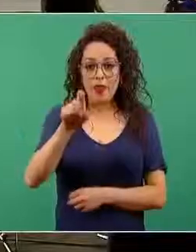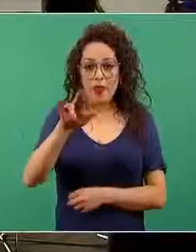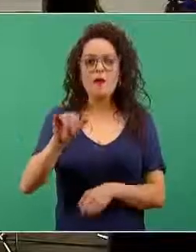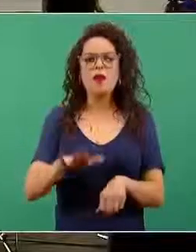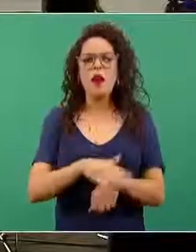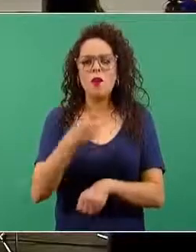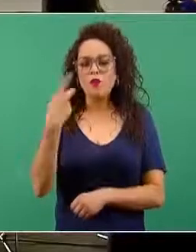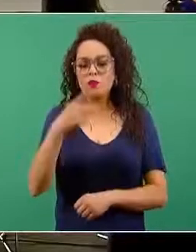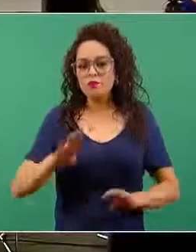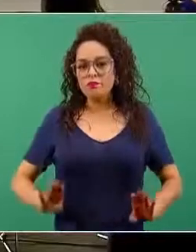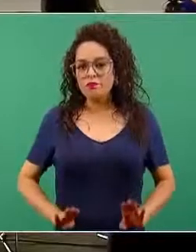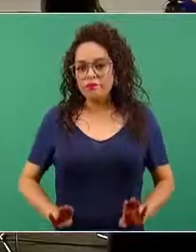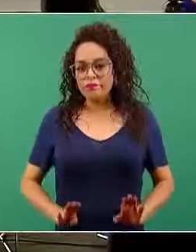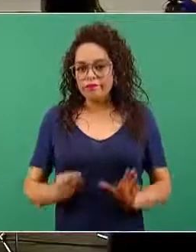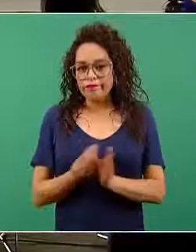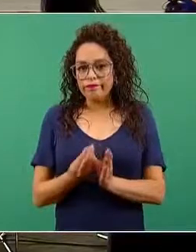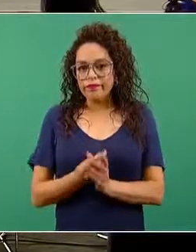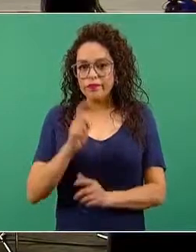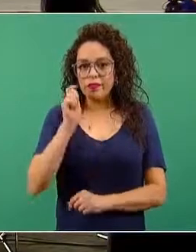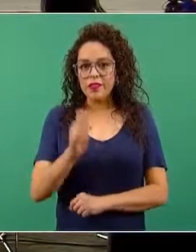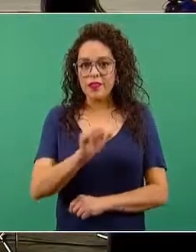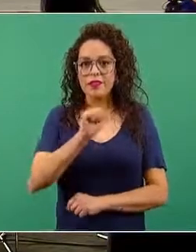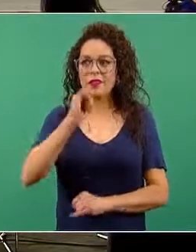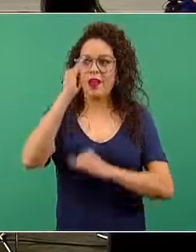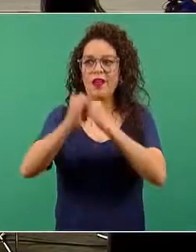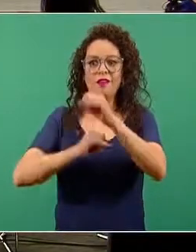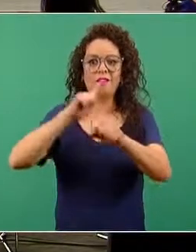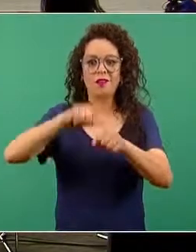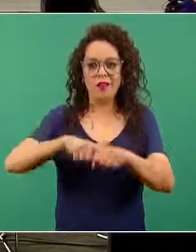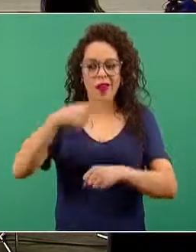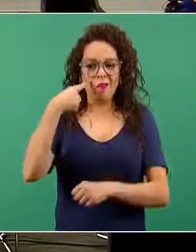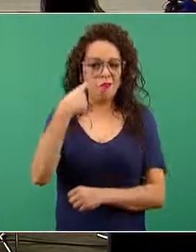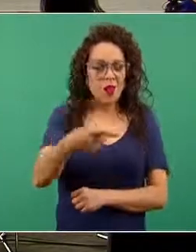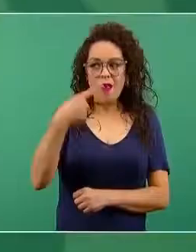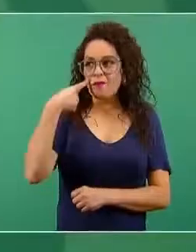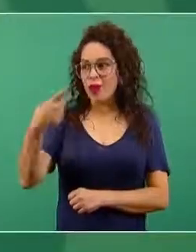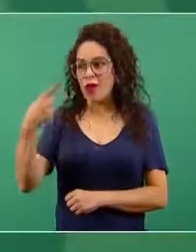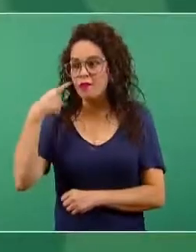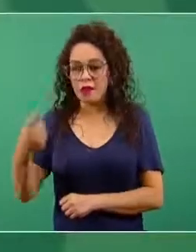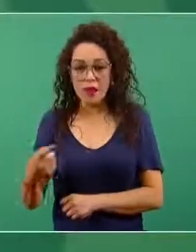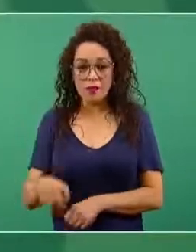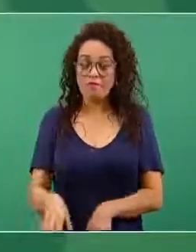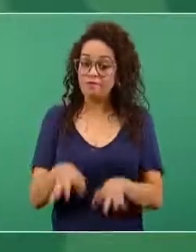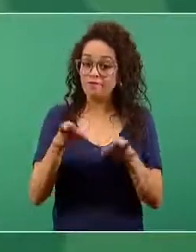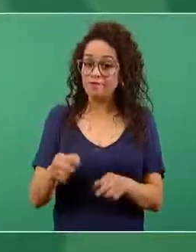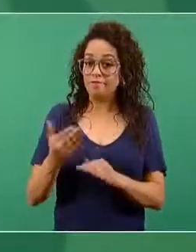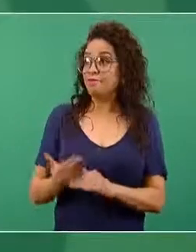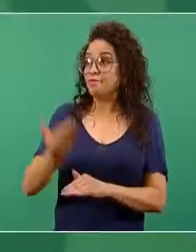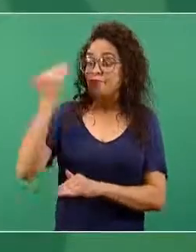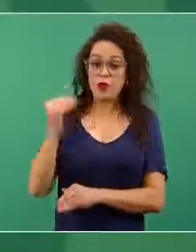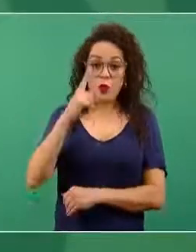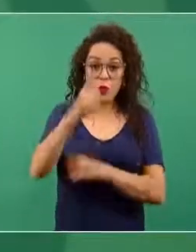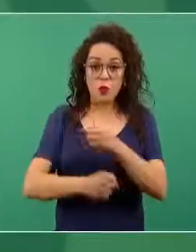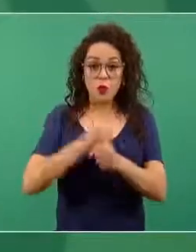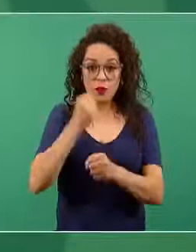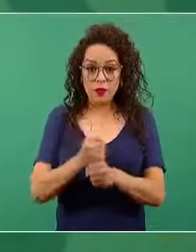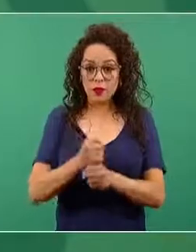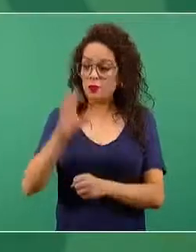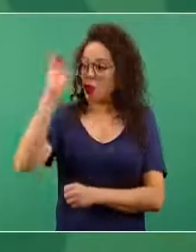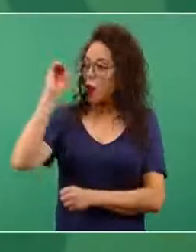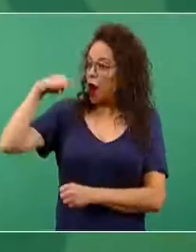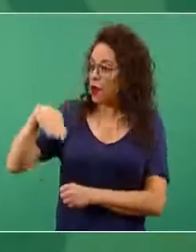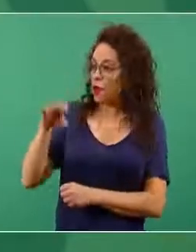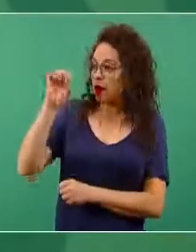distribución internacional que presentaba. Hace un año la Organización Mundial de la Salud